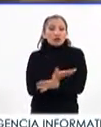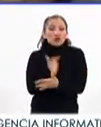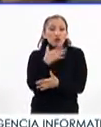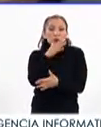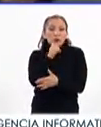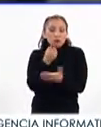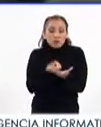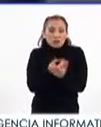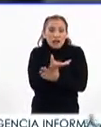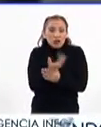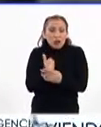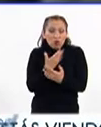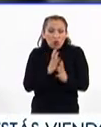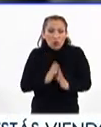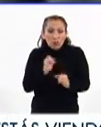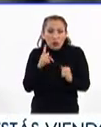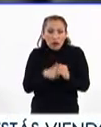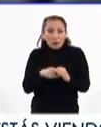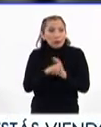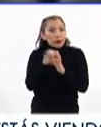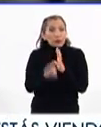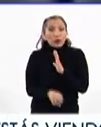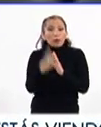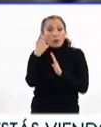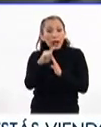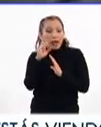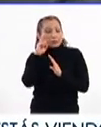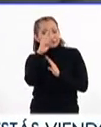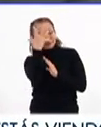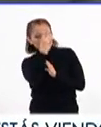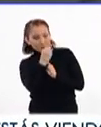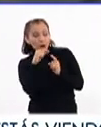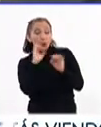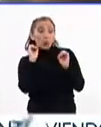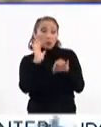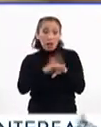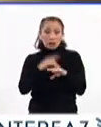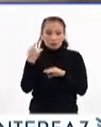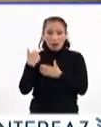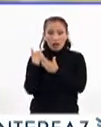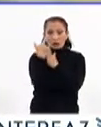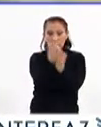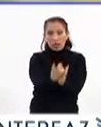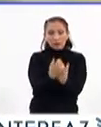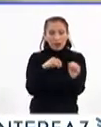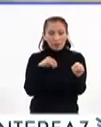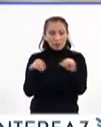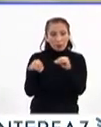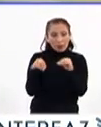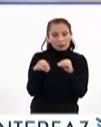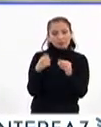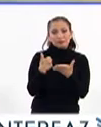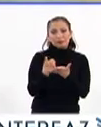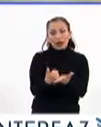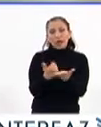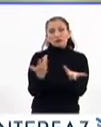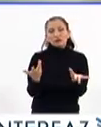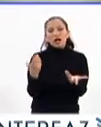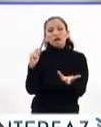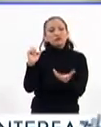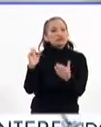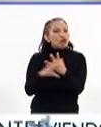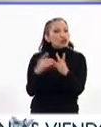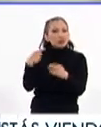sin esa parte del cuerpo. Puede ser con fines estéticos, pero principalmente con fines funcionales, para